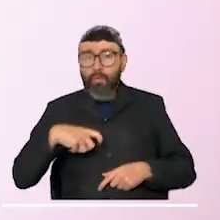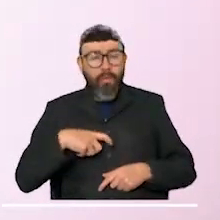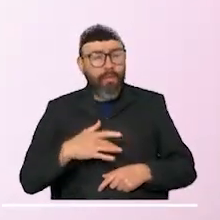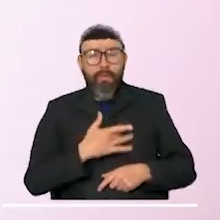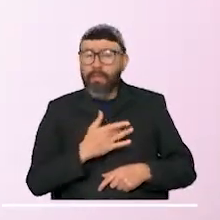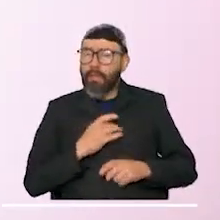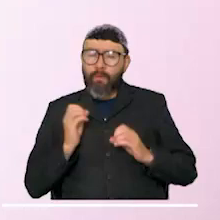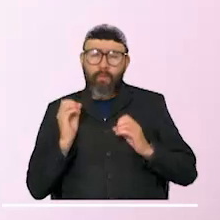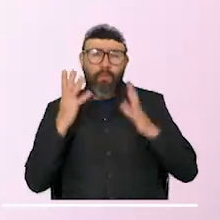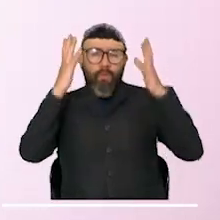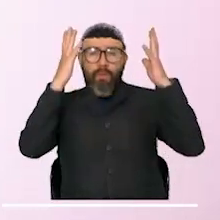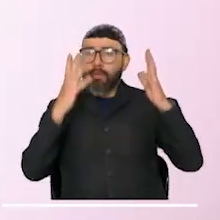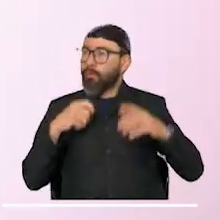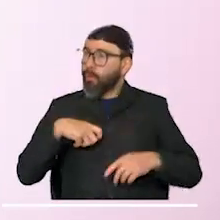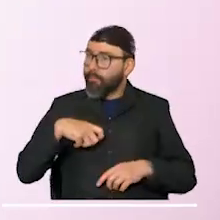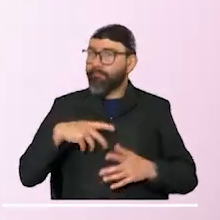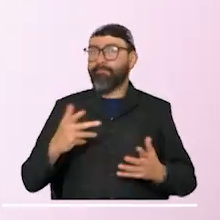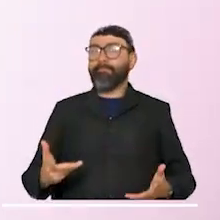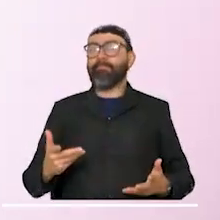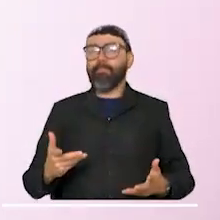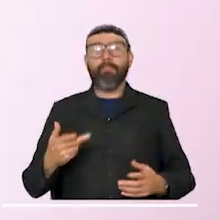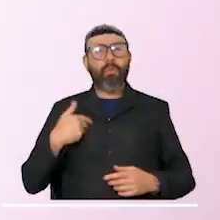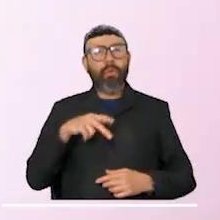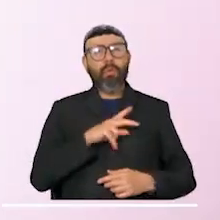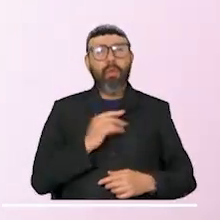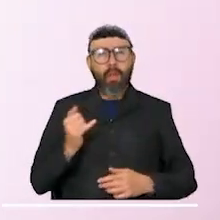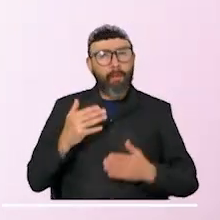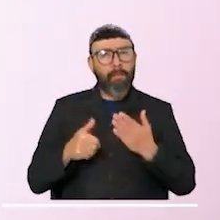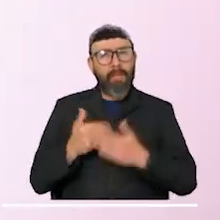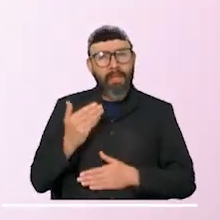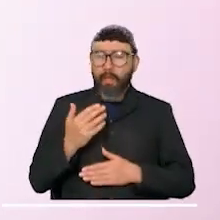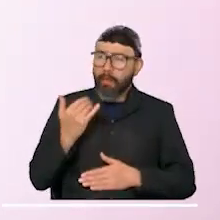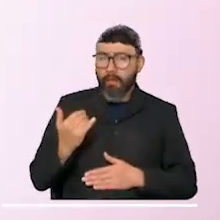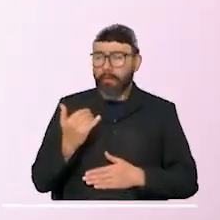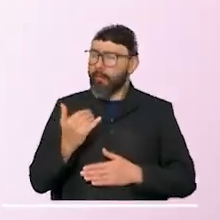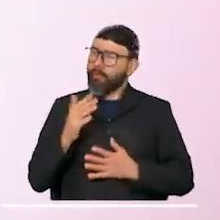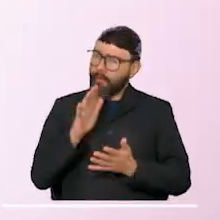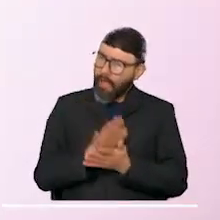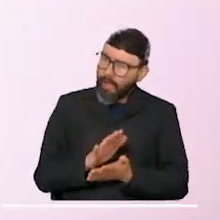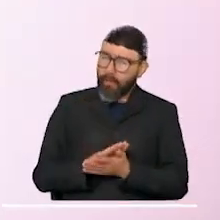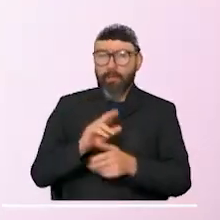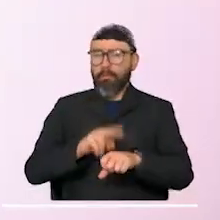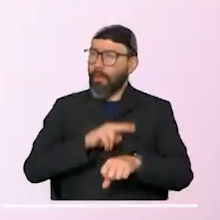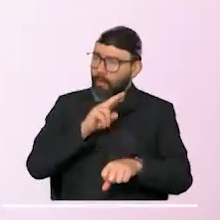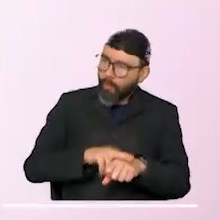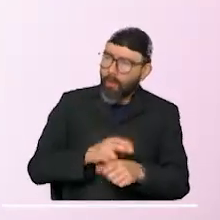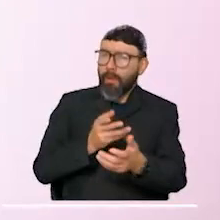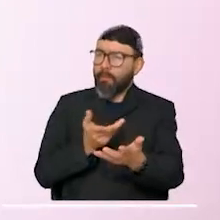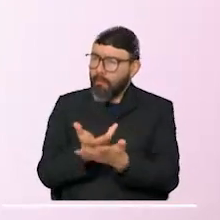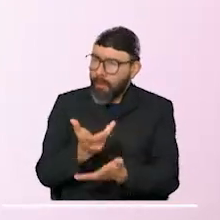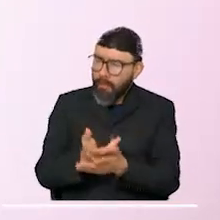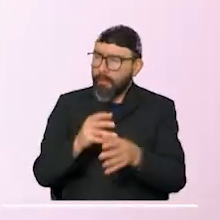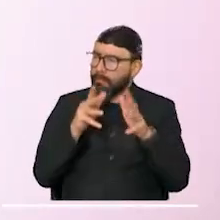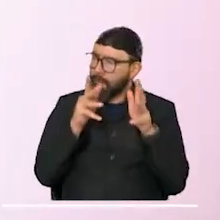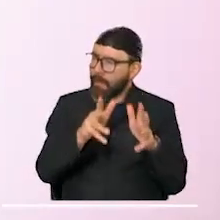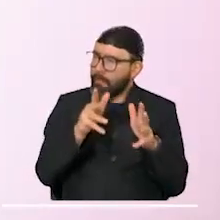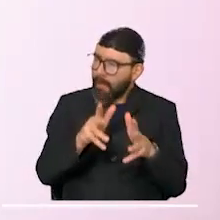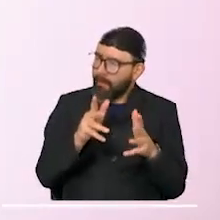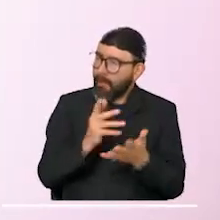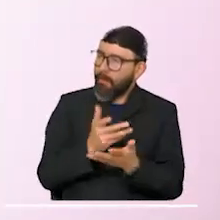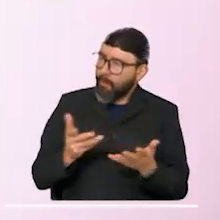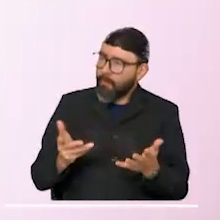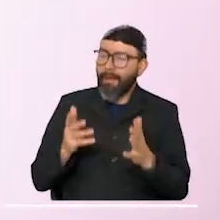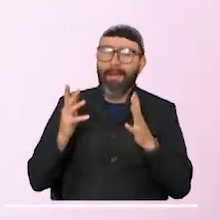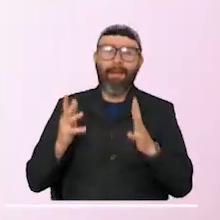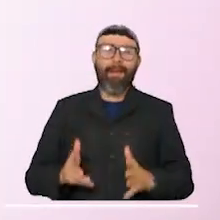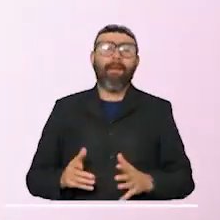de placer Entonces cuando nosotros le empezamos a romper esos mitos y le damos naturalidad reconocemos lo que les decía reconocemos que es una